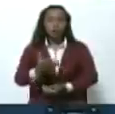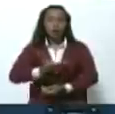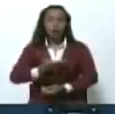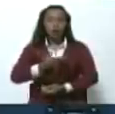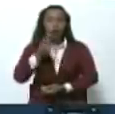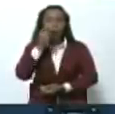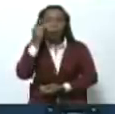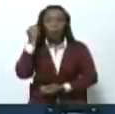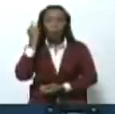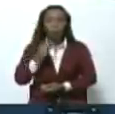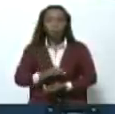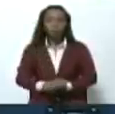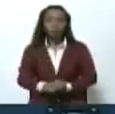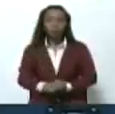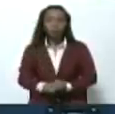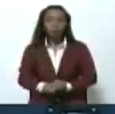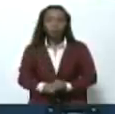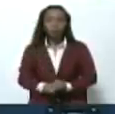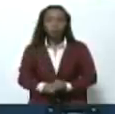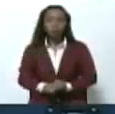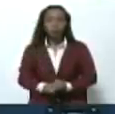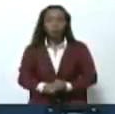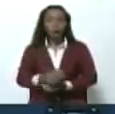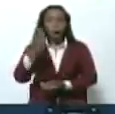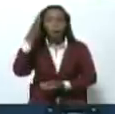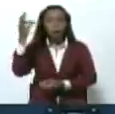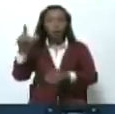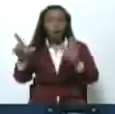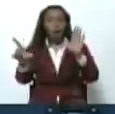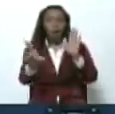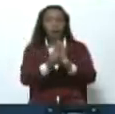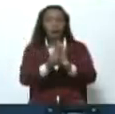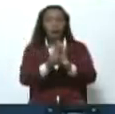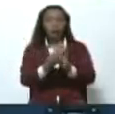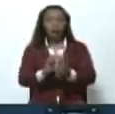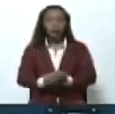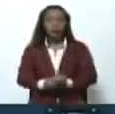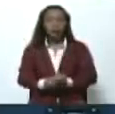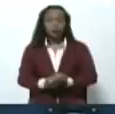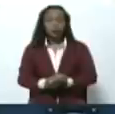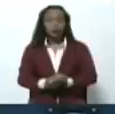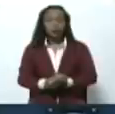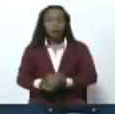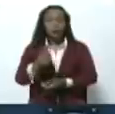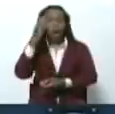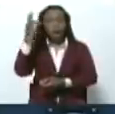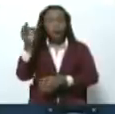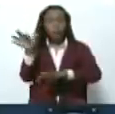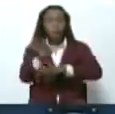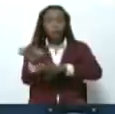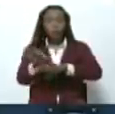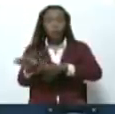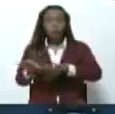alcaldes, alcaldesas, consejos legislativos, consejos municipales,